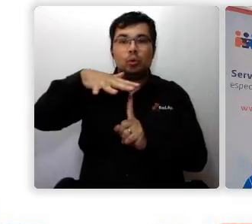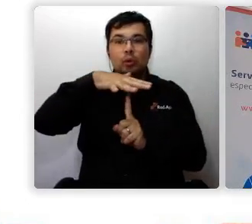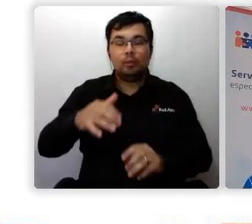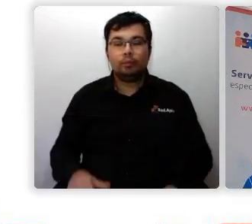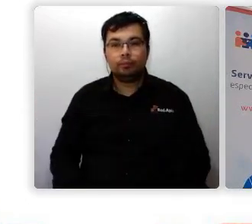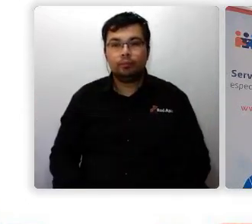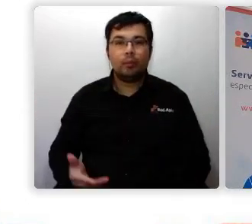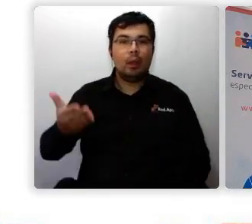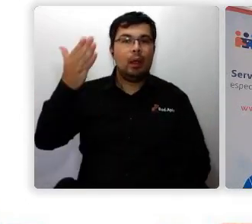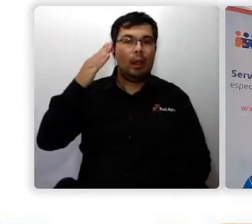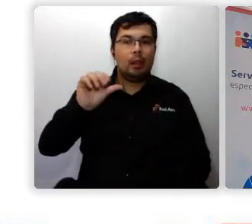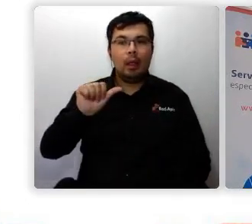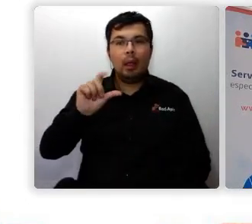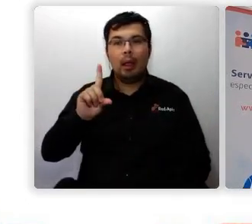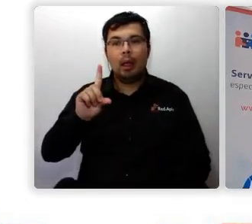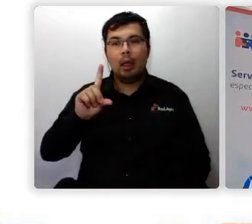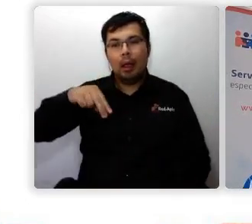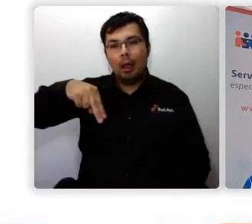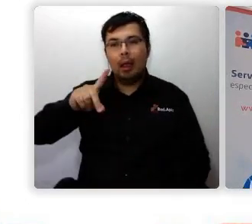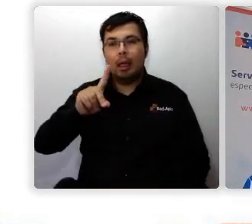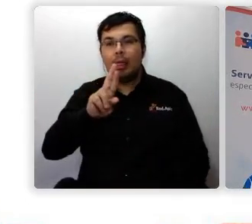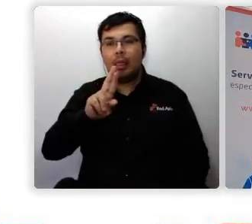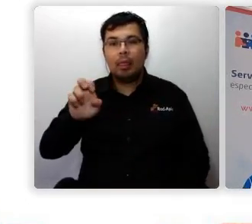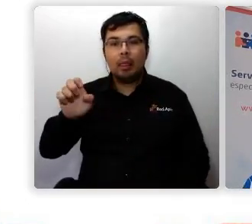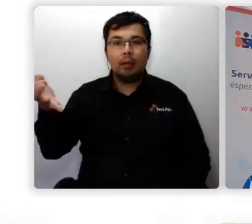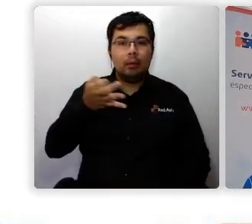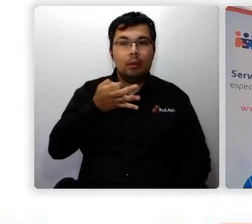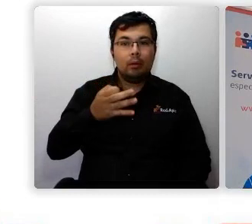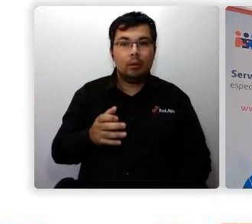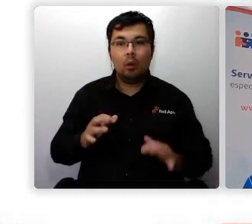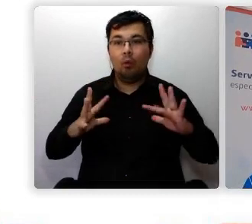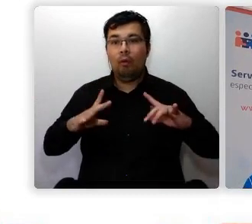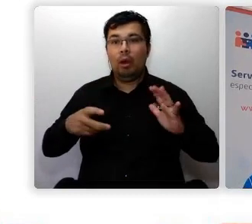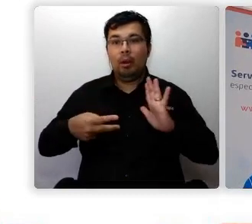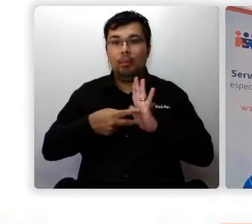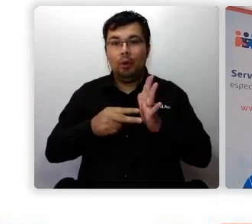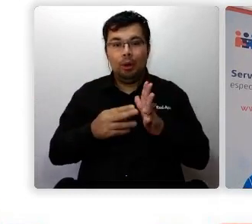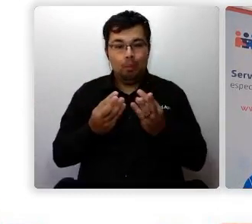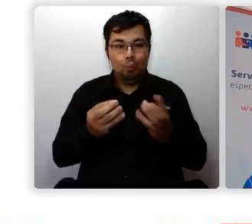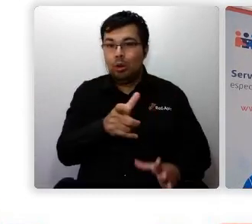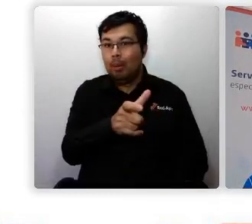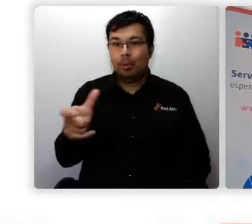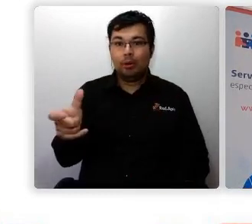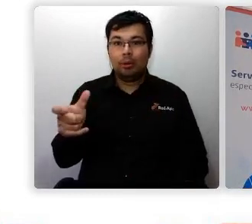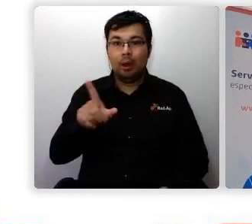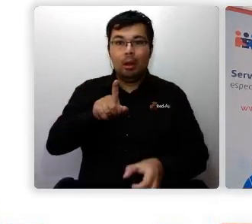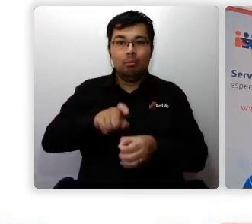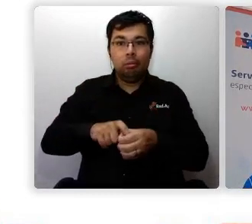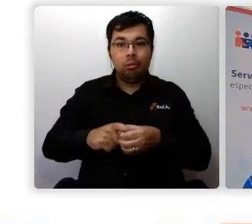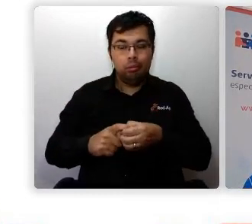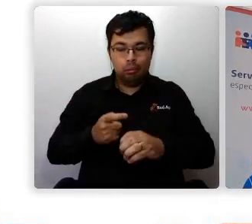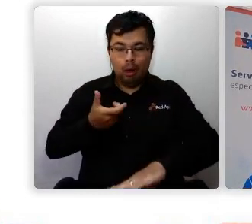antes de la presentación que tuvimos un feliz problema de tener mucha llegada de gente que a pedir nuestros